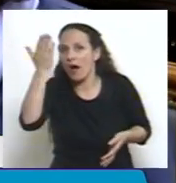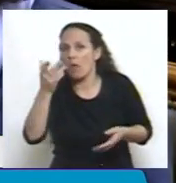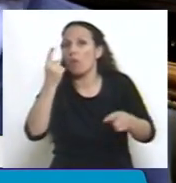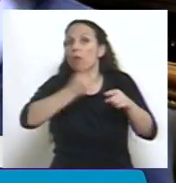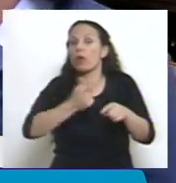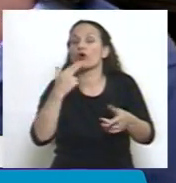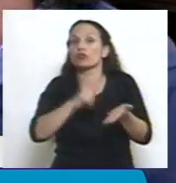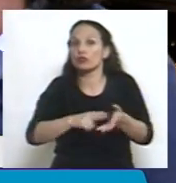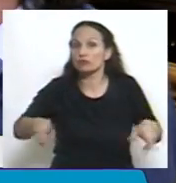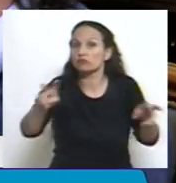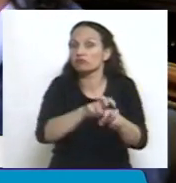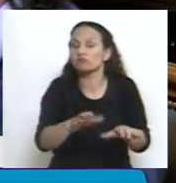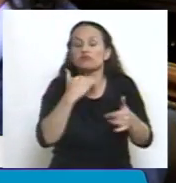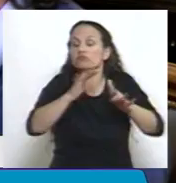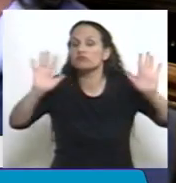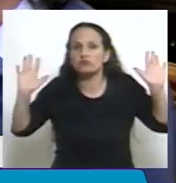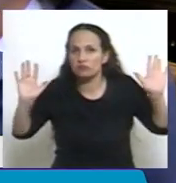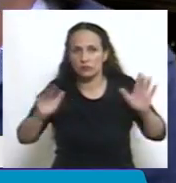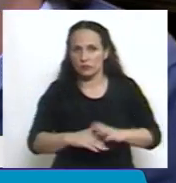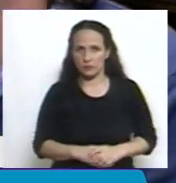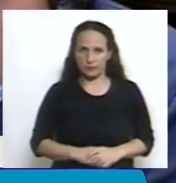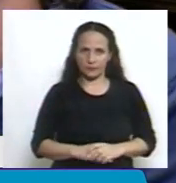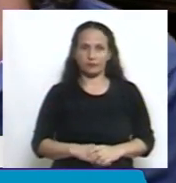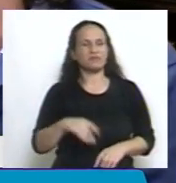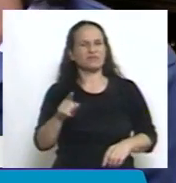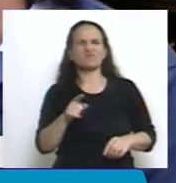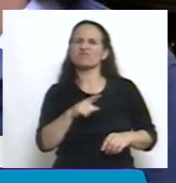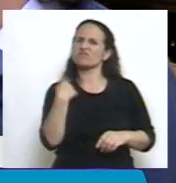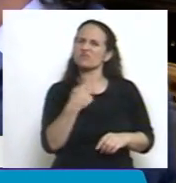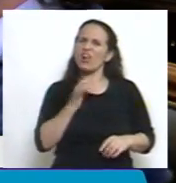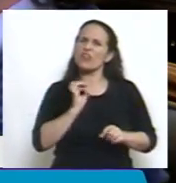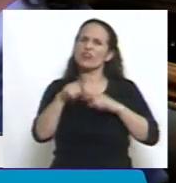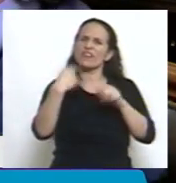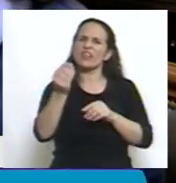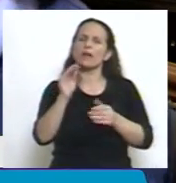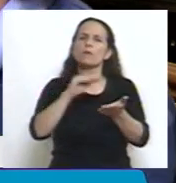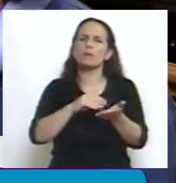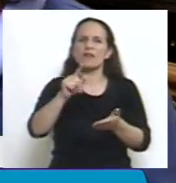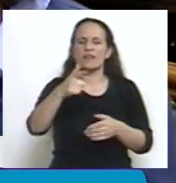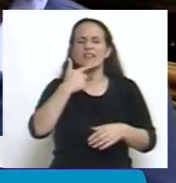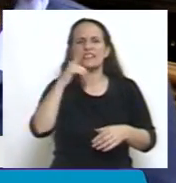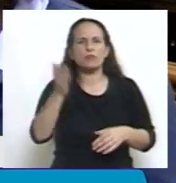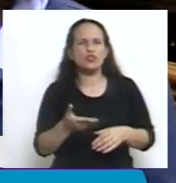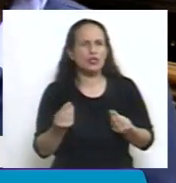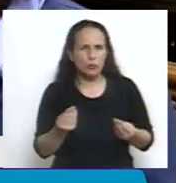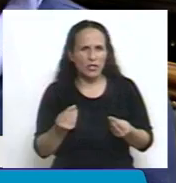tributaria. ¿Por qué estamos presupuestando para el año que viene 17% y 26% de aumento del gasto?